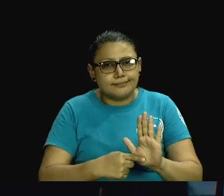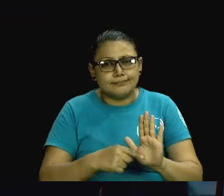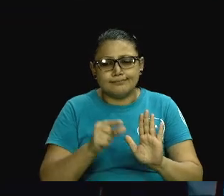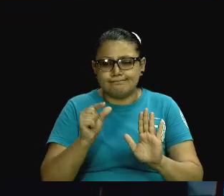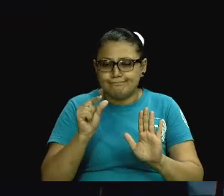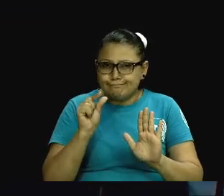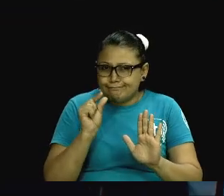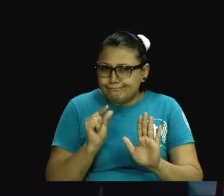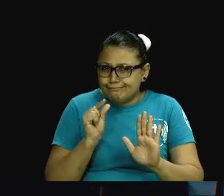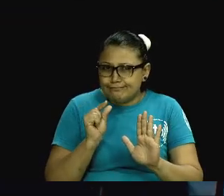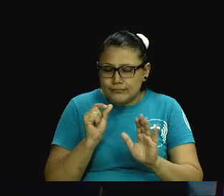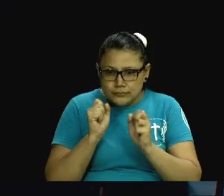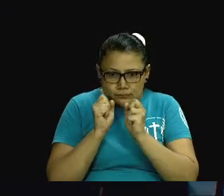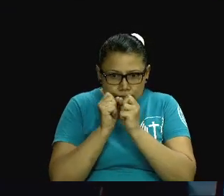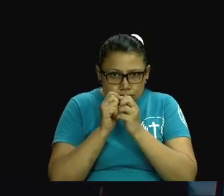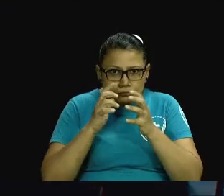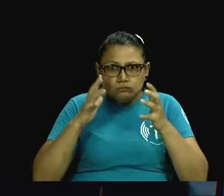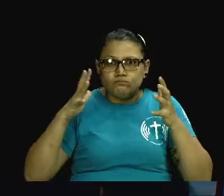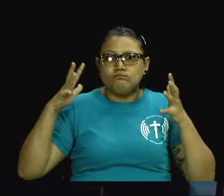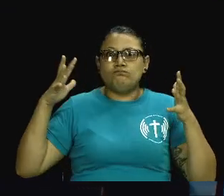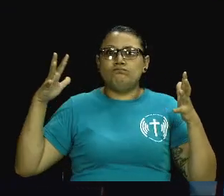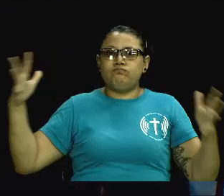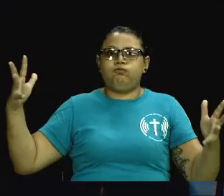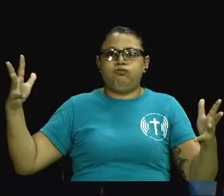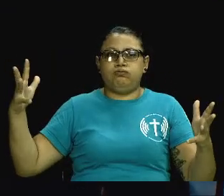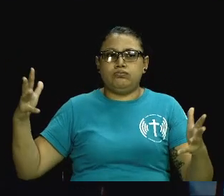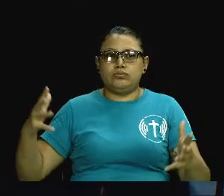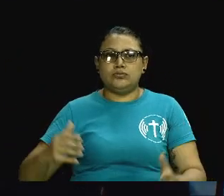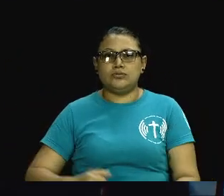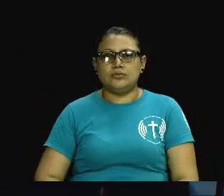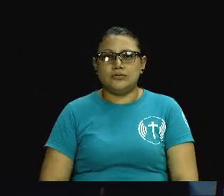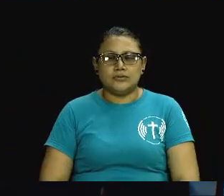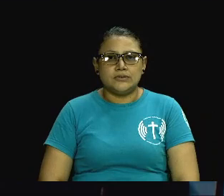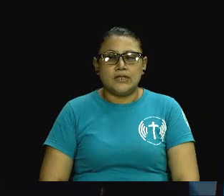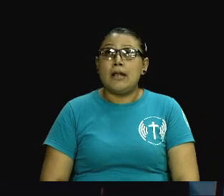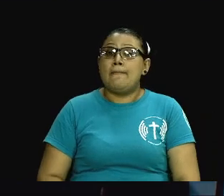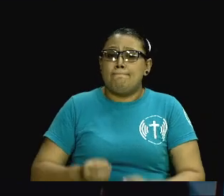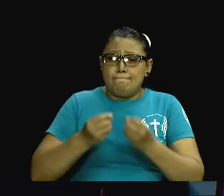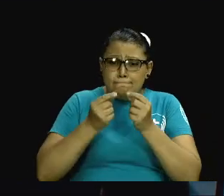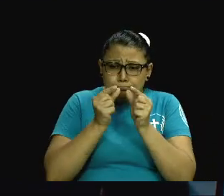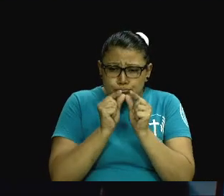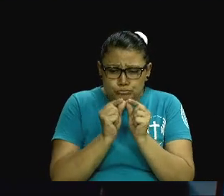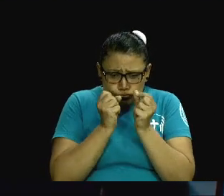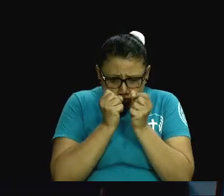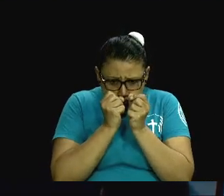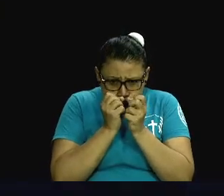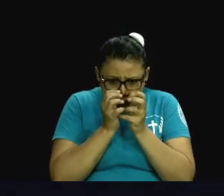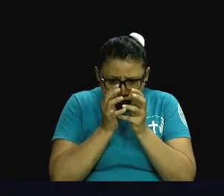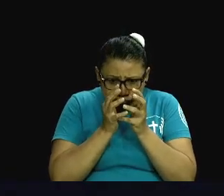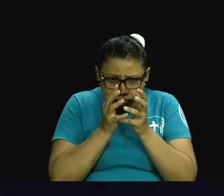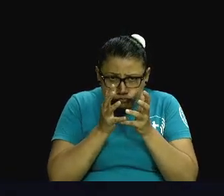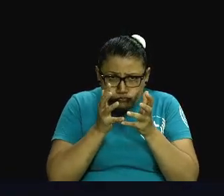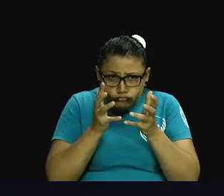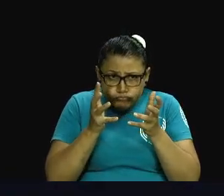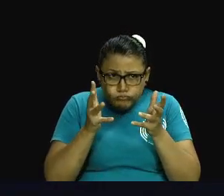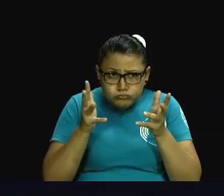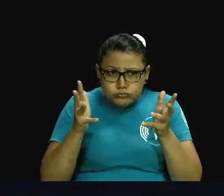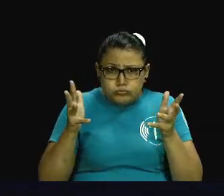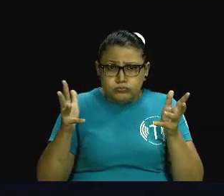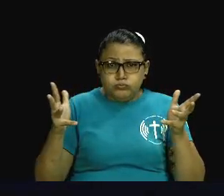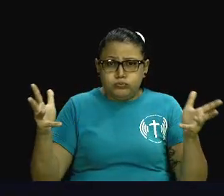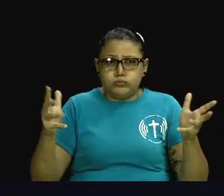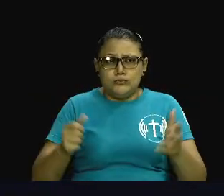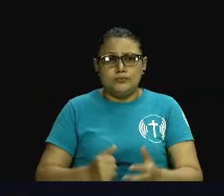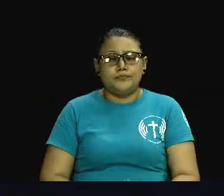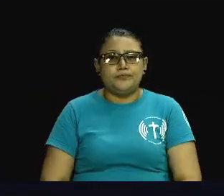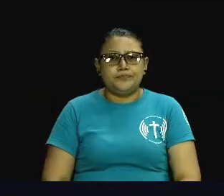se vuelve mucho lo poco se multiplica puede ser su palabra